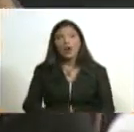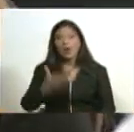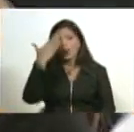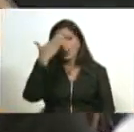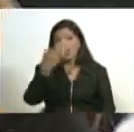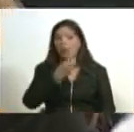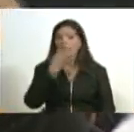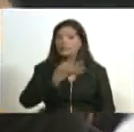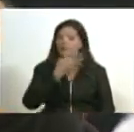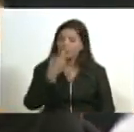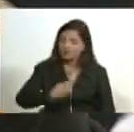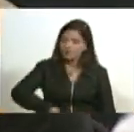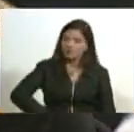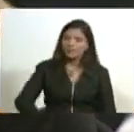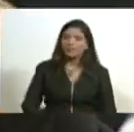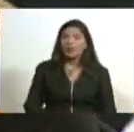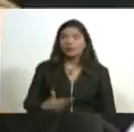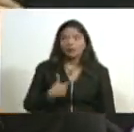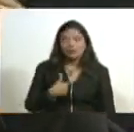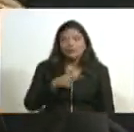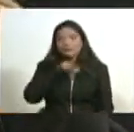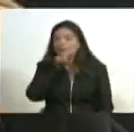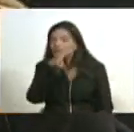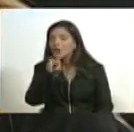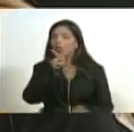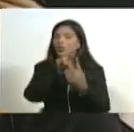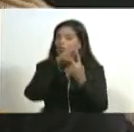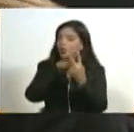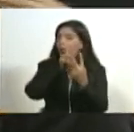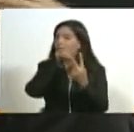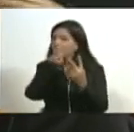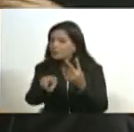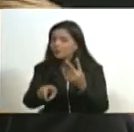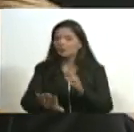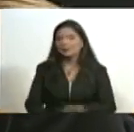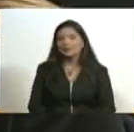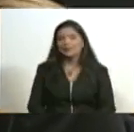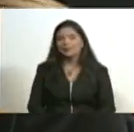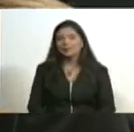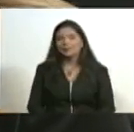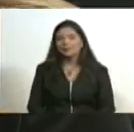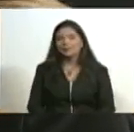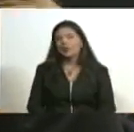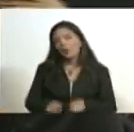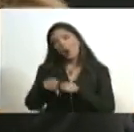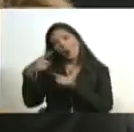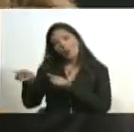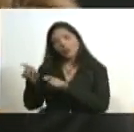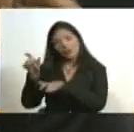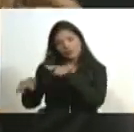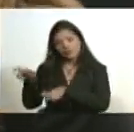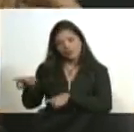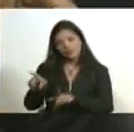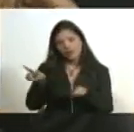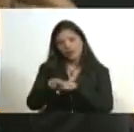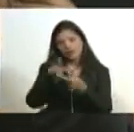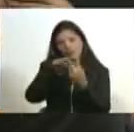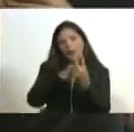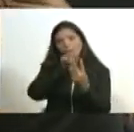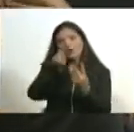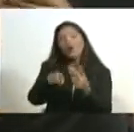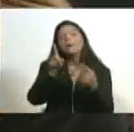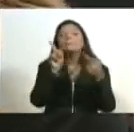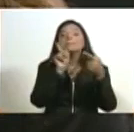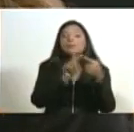presidente. Yo voy a ser ambiciosa y le voy a hacer dos preguntas, como hicieron otros colegas. La primera es sobre la